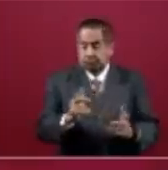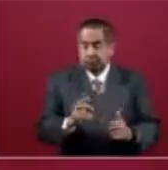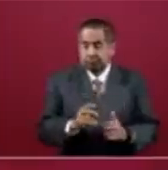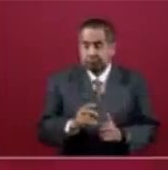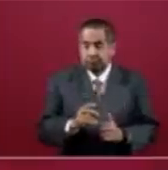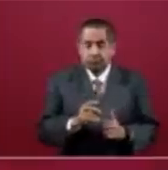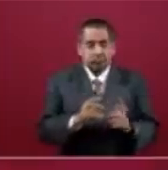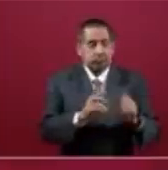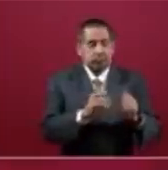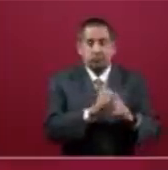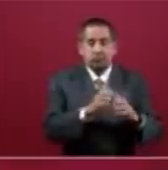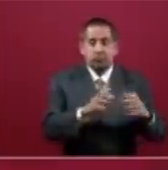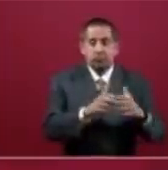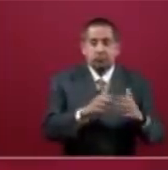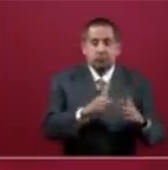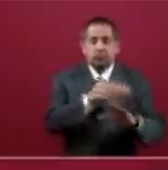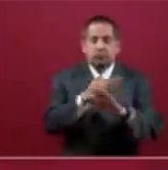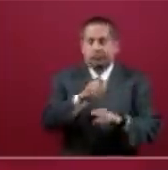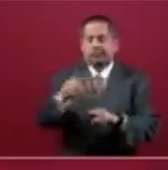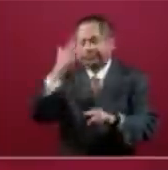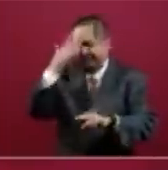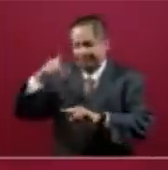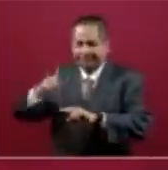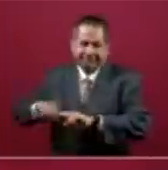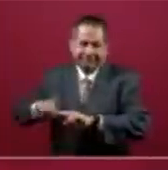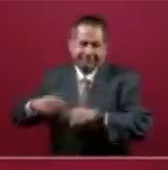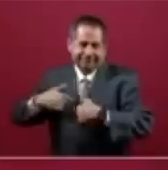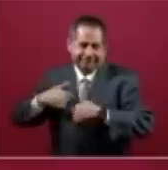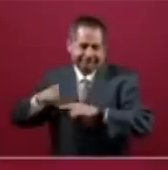en contra de ya saben quién.